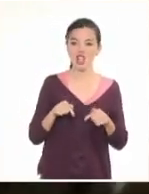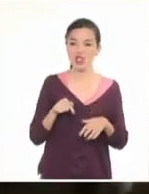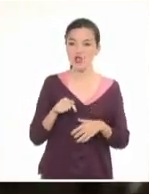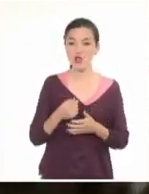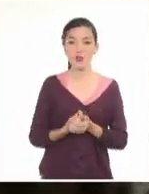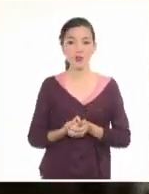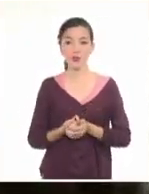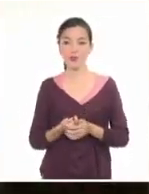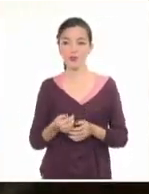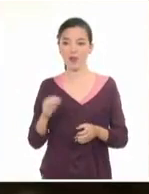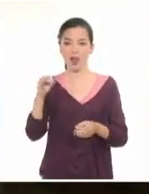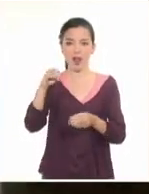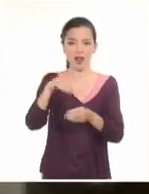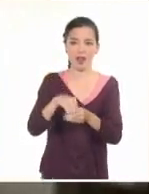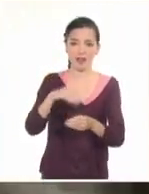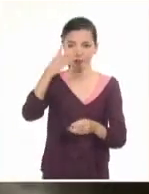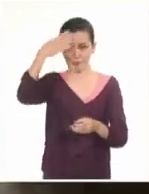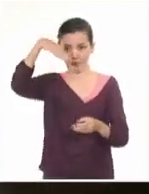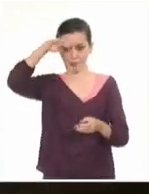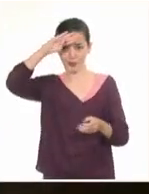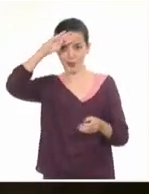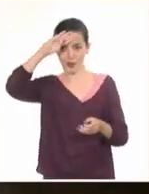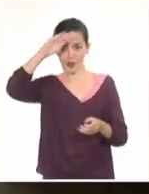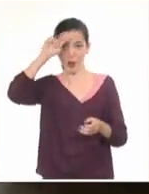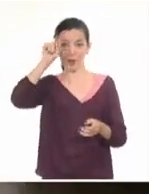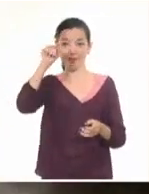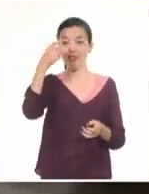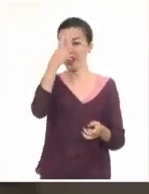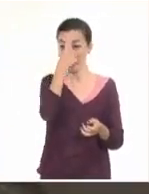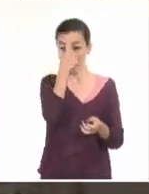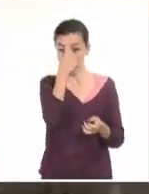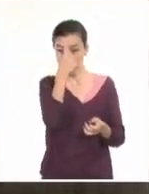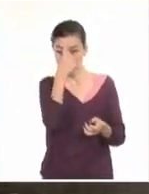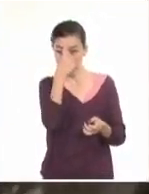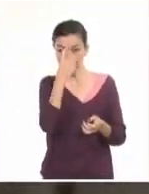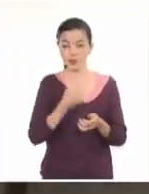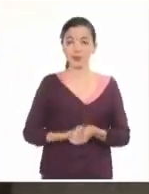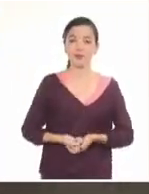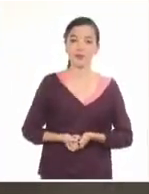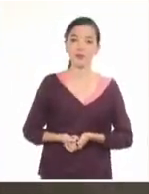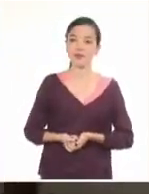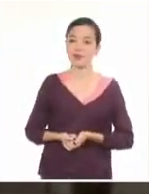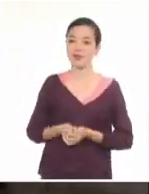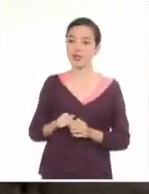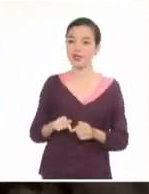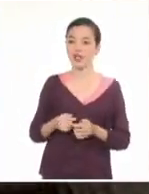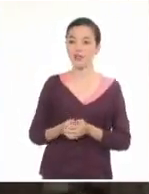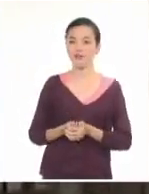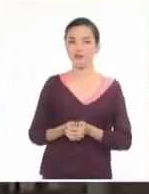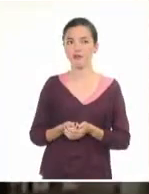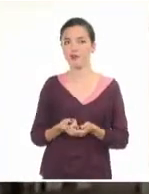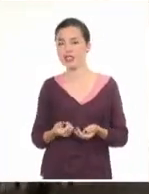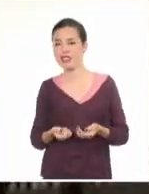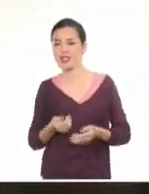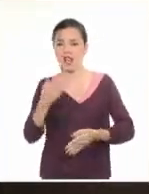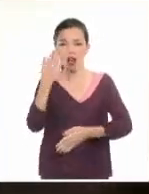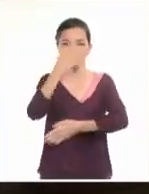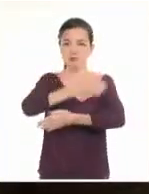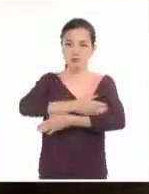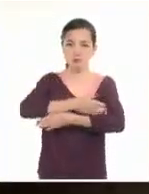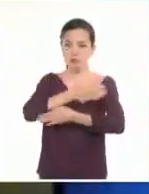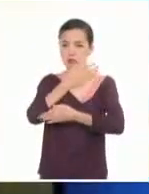cuando fue ministro de Industrias, y 2023, a pesar del bloqueo y la crisis económica mundial, fue de éxito para